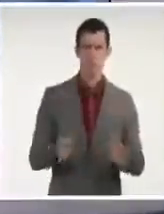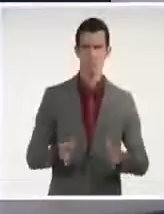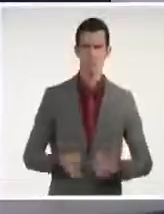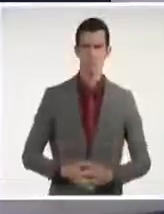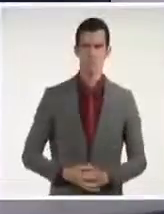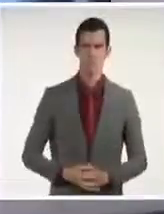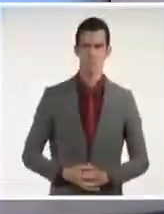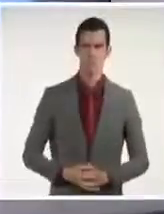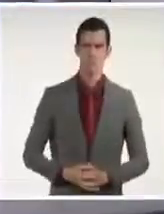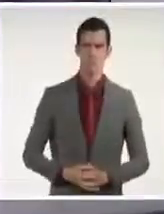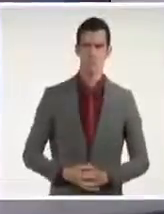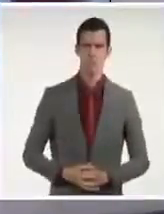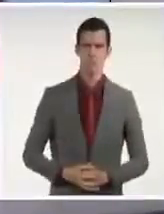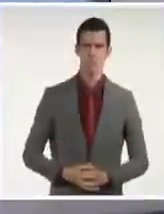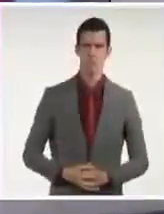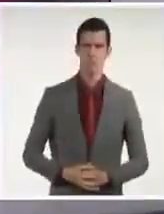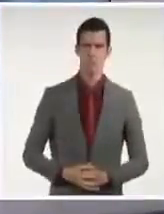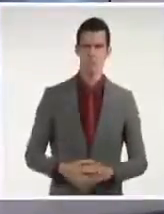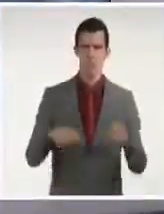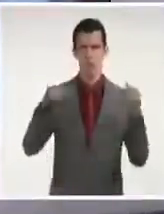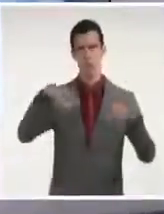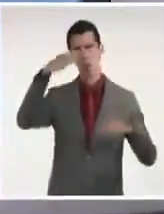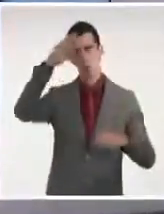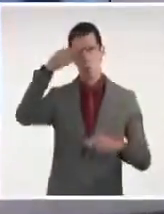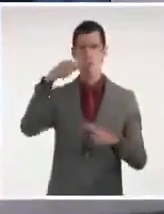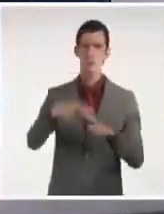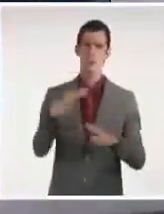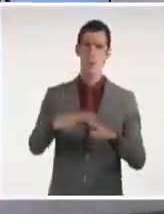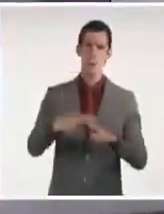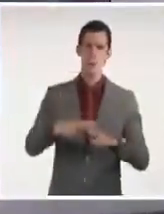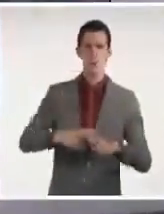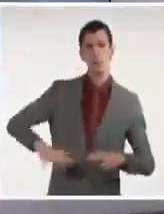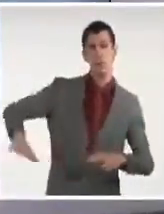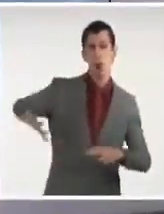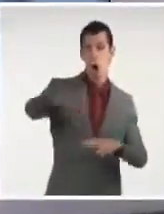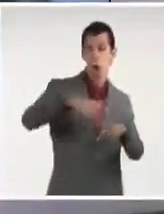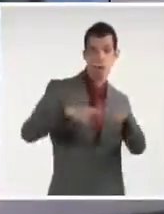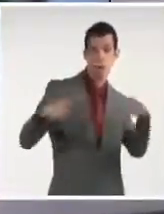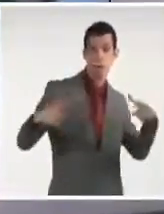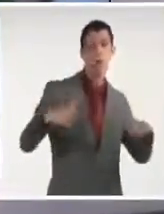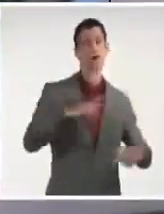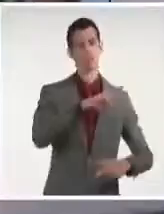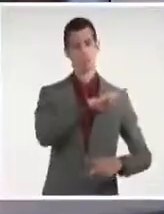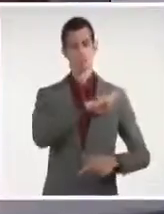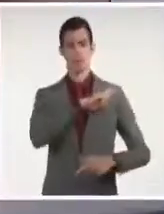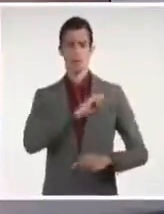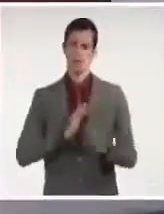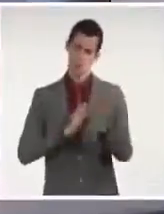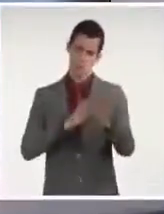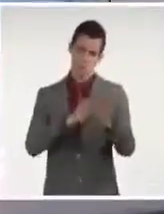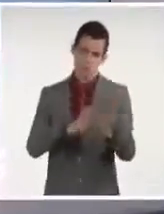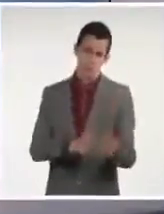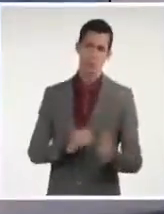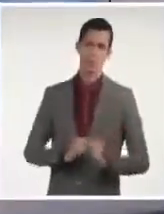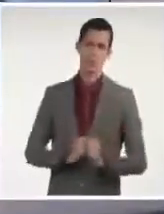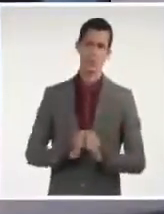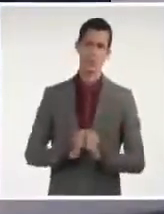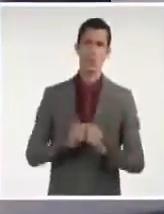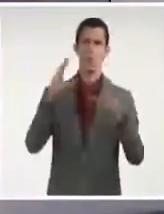es responsabilidad de absolutamente todos preservar es la tranquilidad ciudadana. Otra de las razones que nos